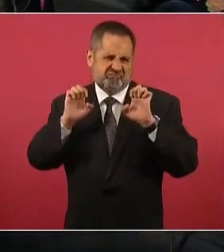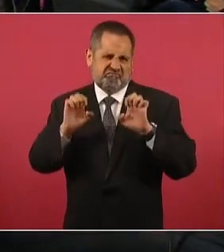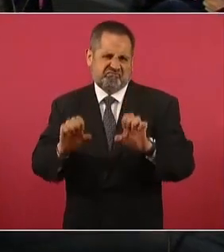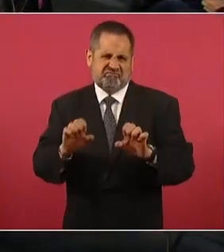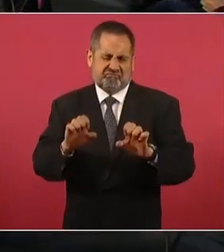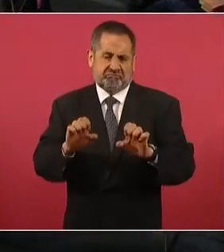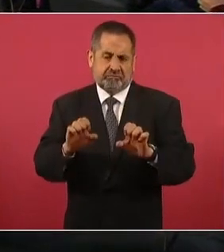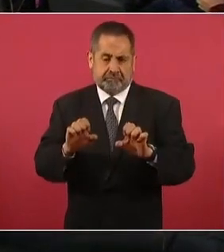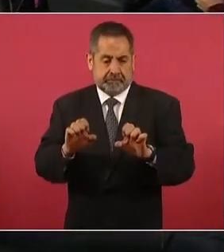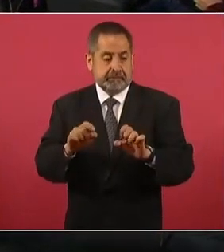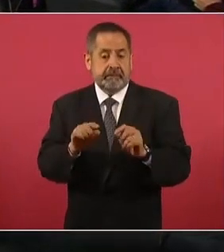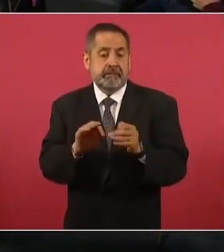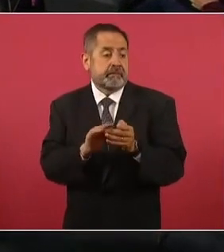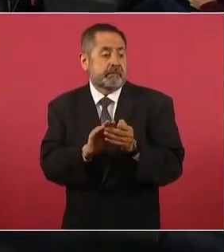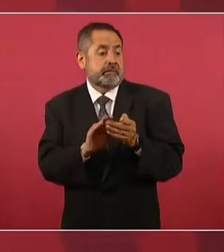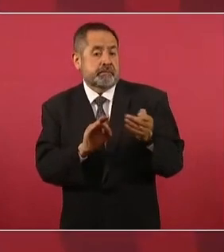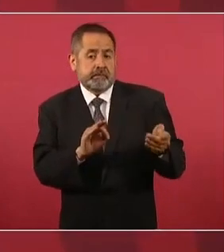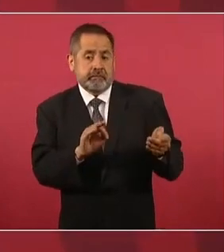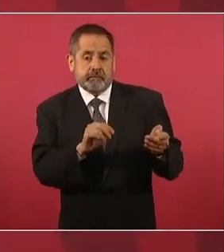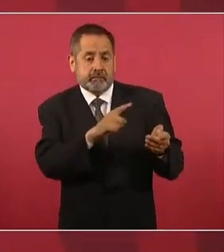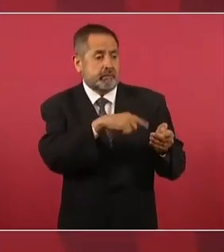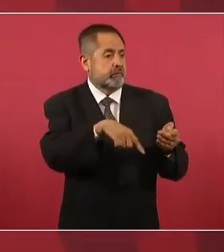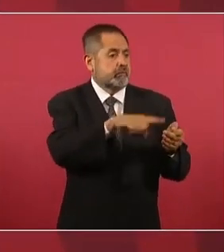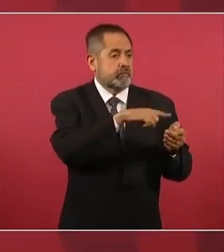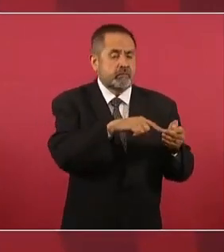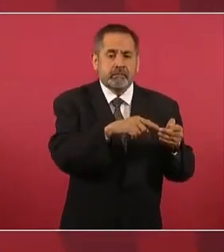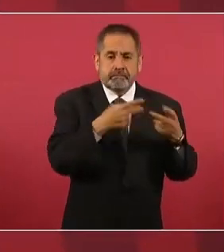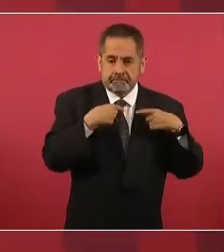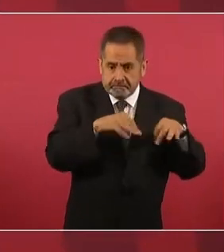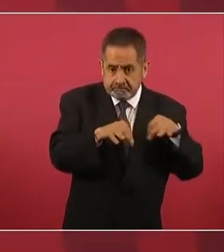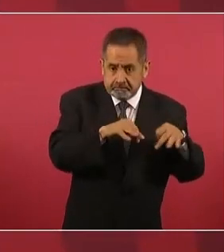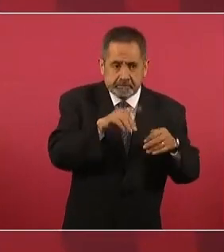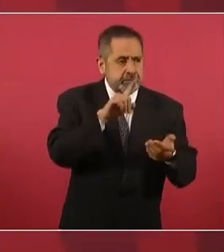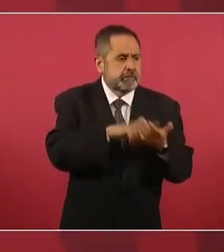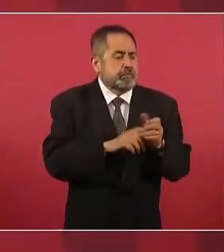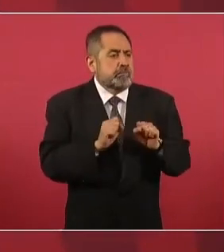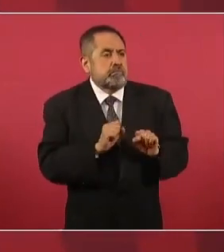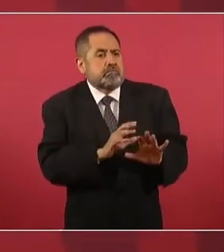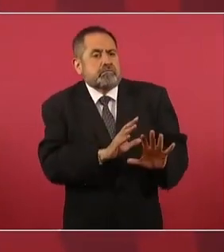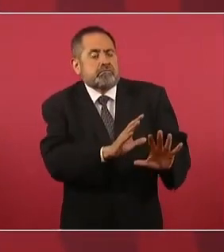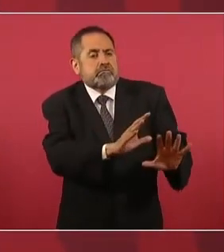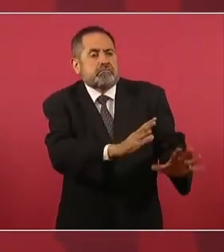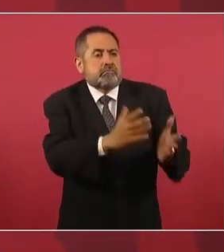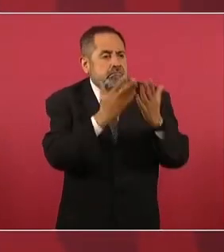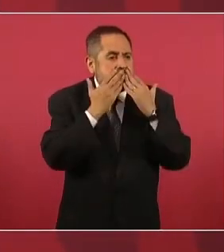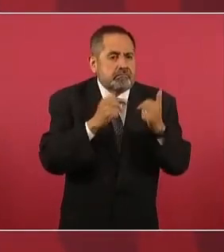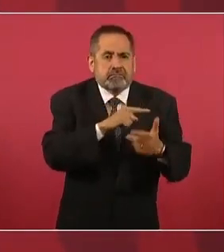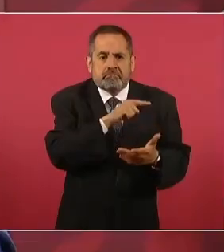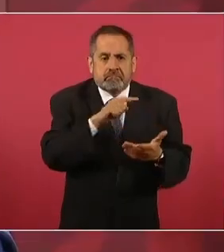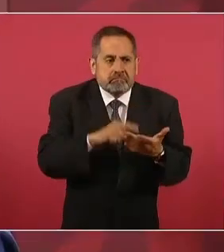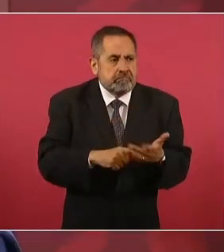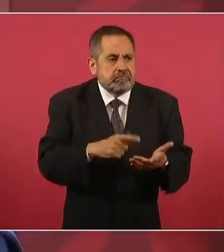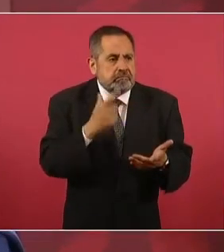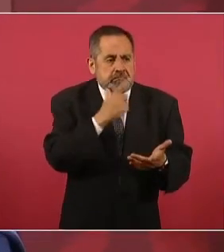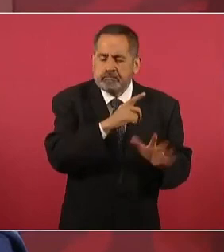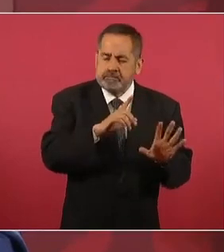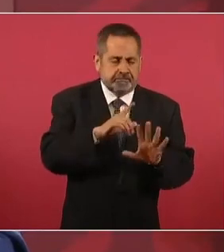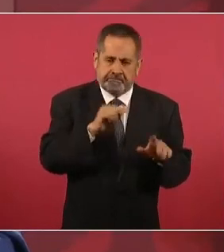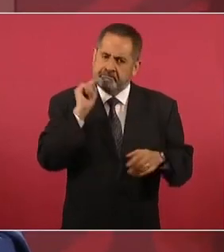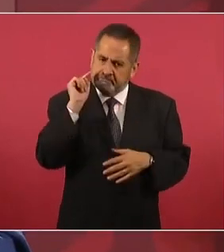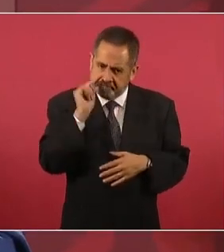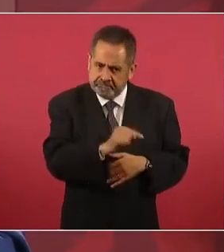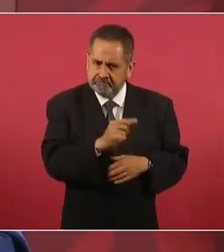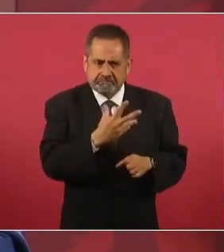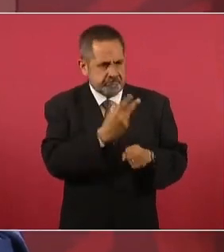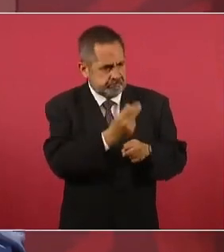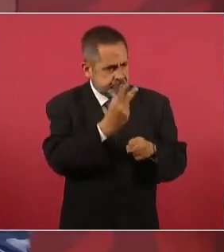los trabajadores, son colonias abandonadas, sin servicios, sin espacios para la recreación,